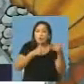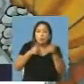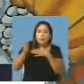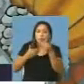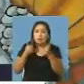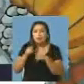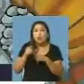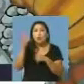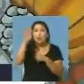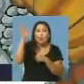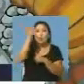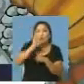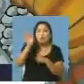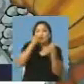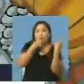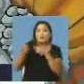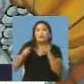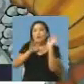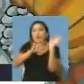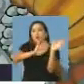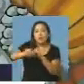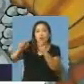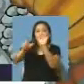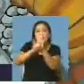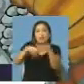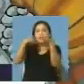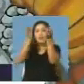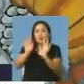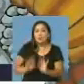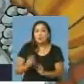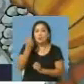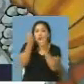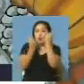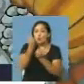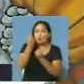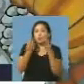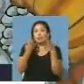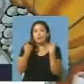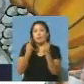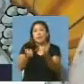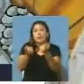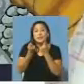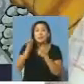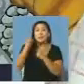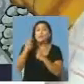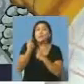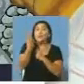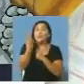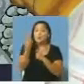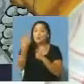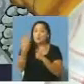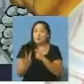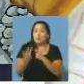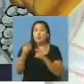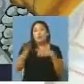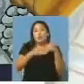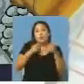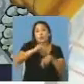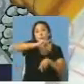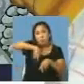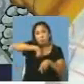también de varias posturas. Y después la ley de presupuesto, que había algunos artículos que decían que se necesitaban uno o dos tercios, y bueno, había un debate por eso y se